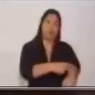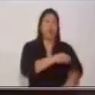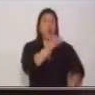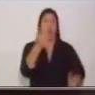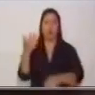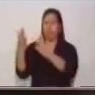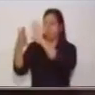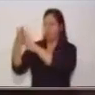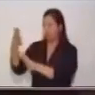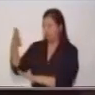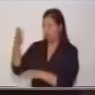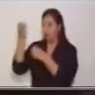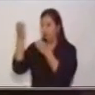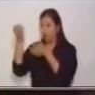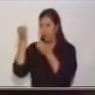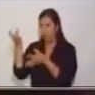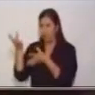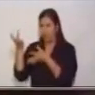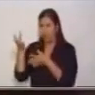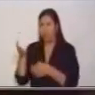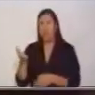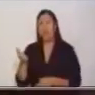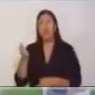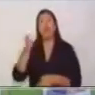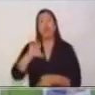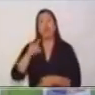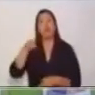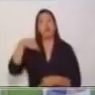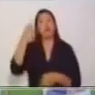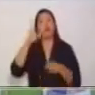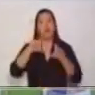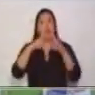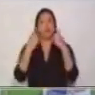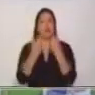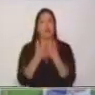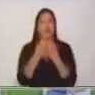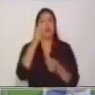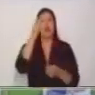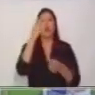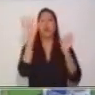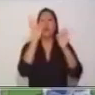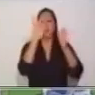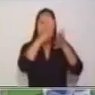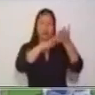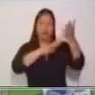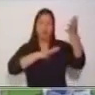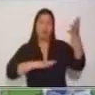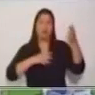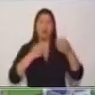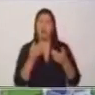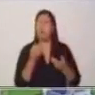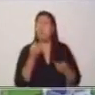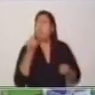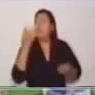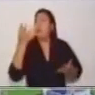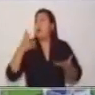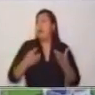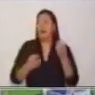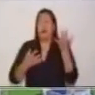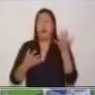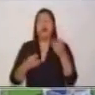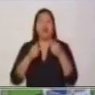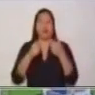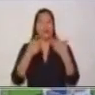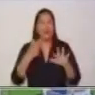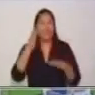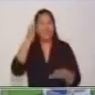informativo y en la siguiente sesión veremos un texto poético para que tú ya tengas una generalidad de los textos que existen y que